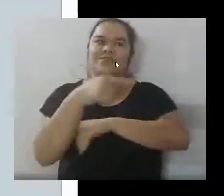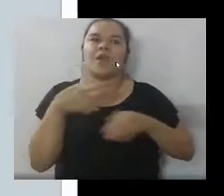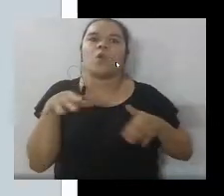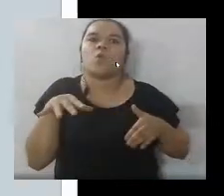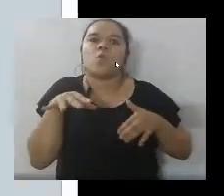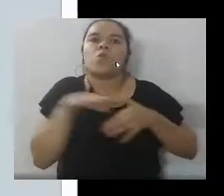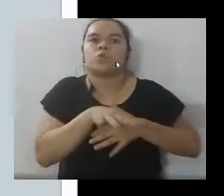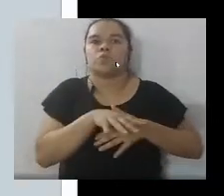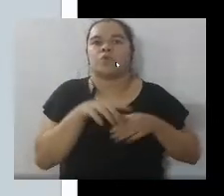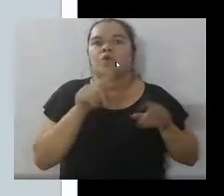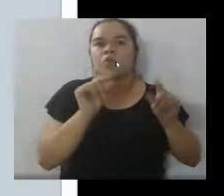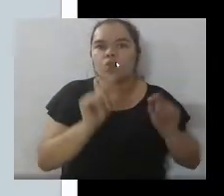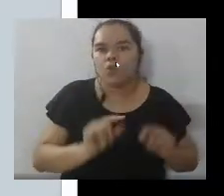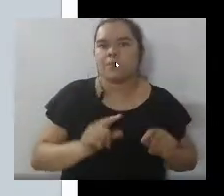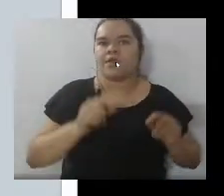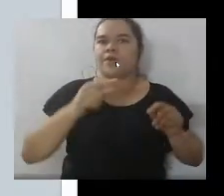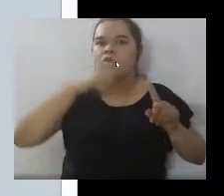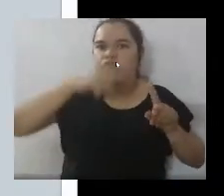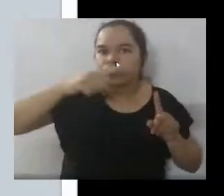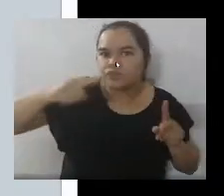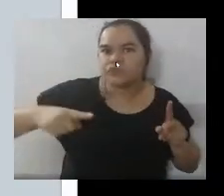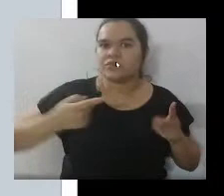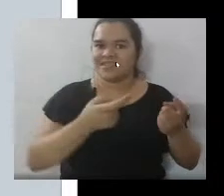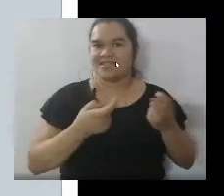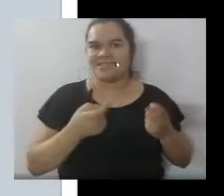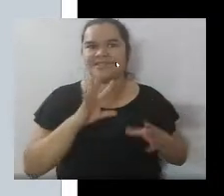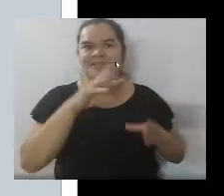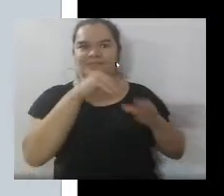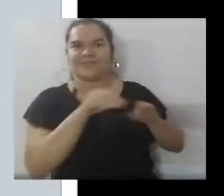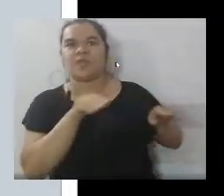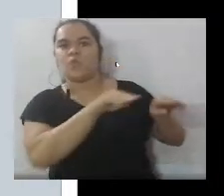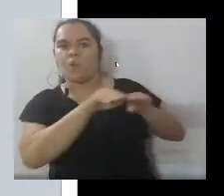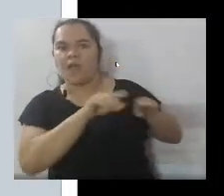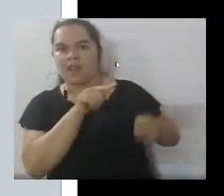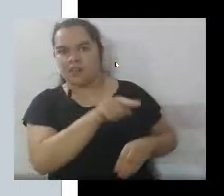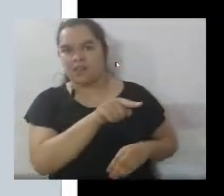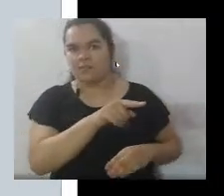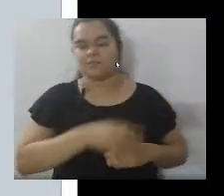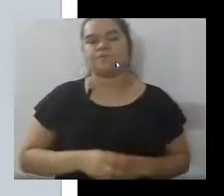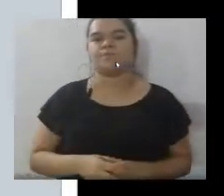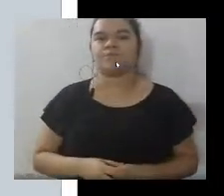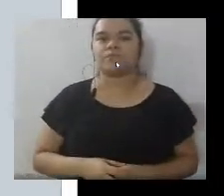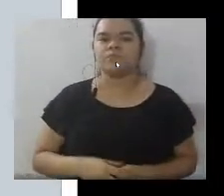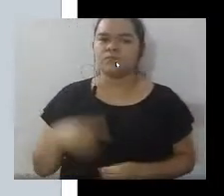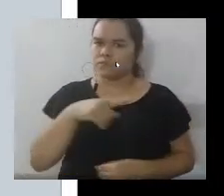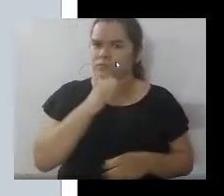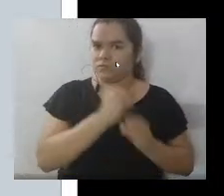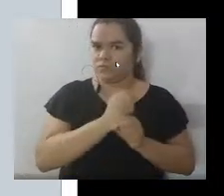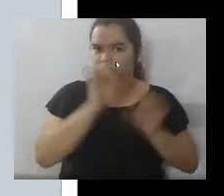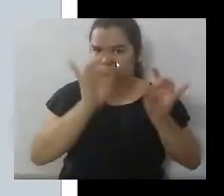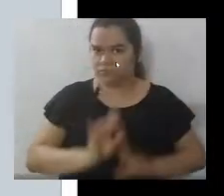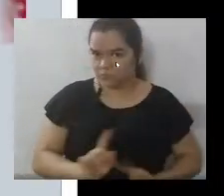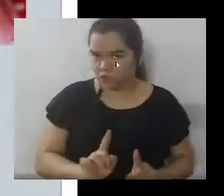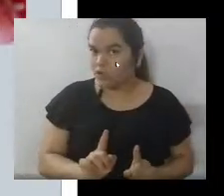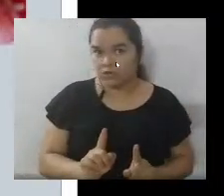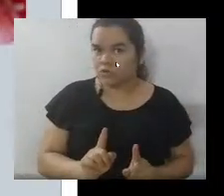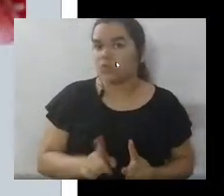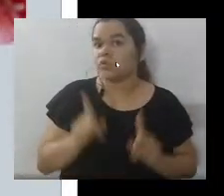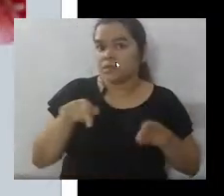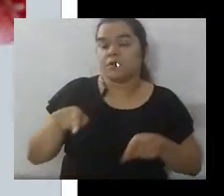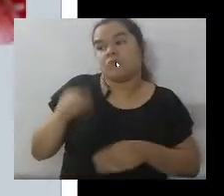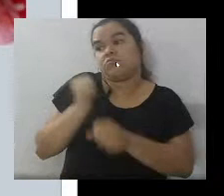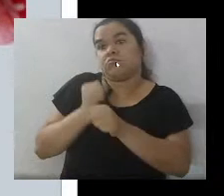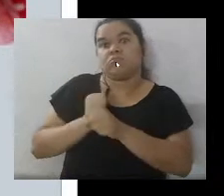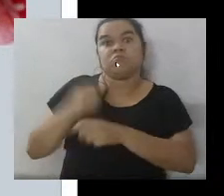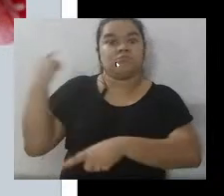validación. Pero no es lo único que hacemos. Hay muchos de nuestros colegas que se dedican a otras áreas, como les